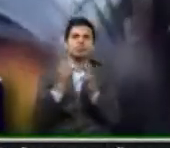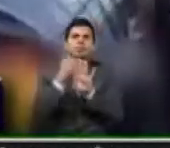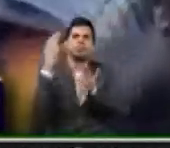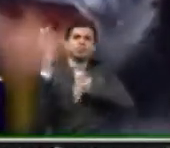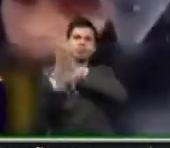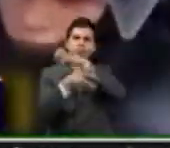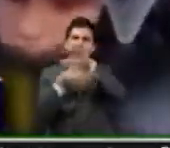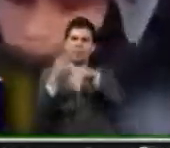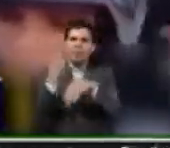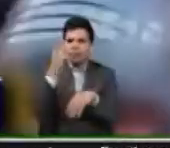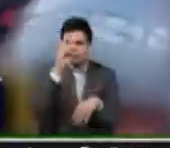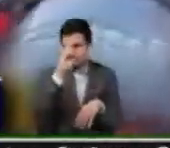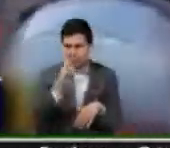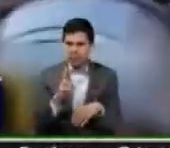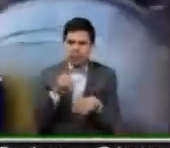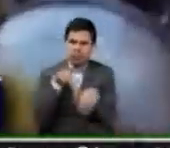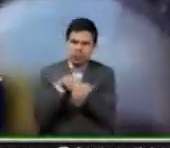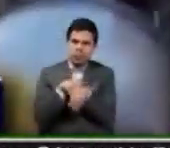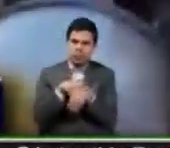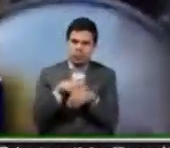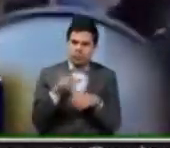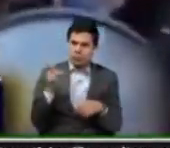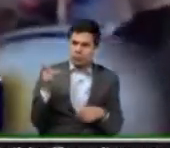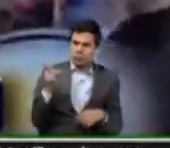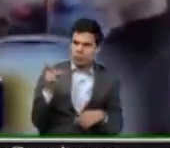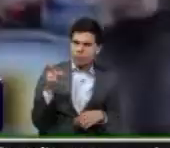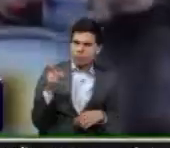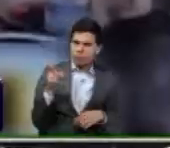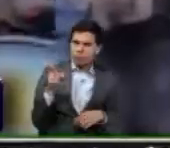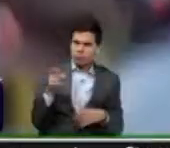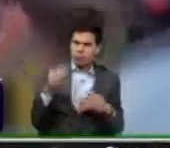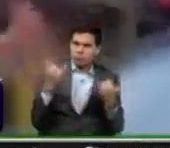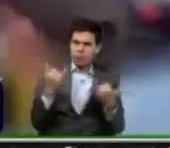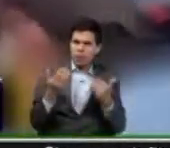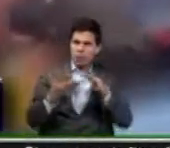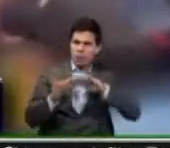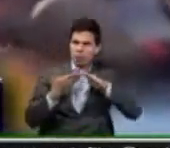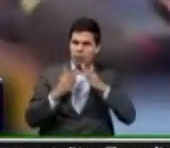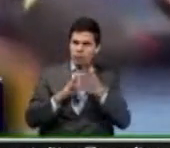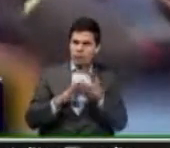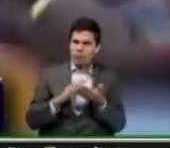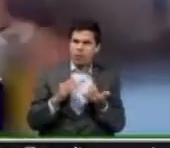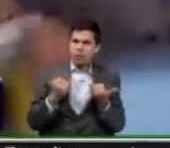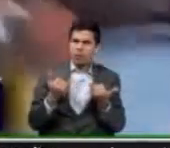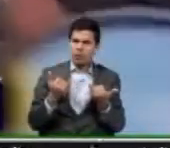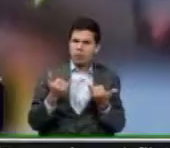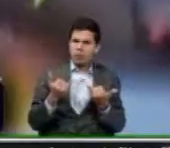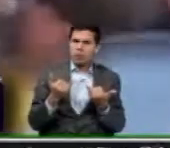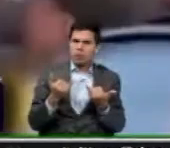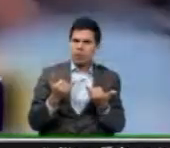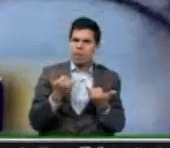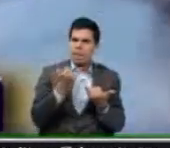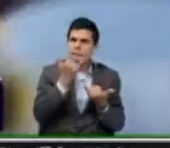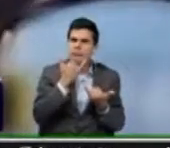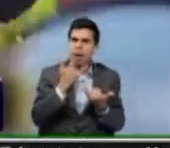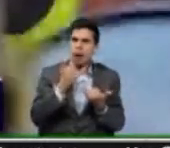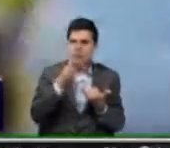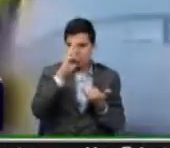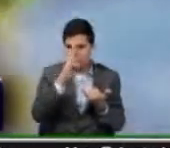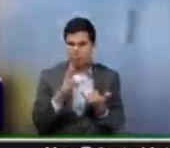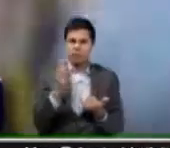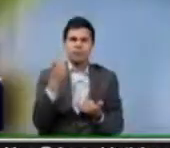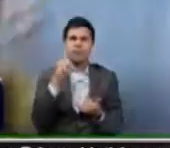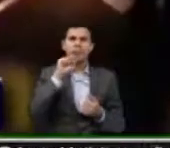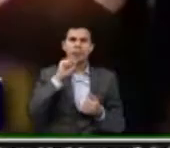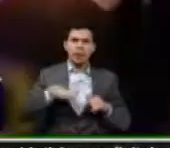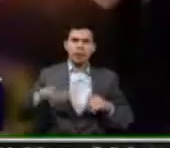en acontecimientos como estos, los cuales ya preocupan a la comunidad y a quienes siguen defendiendo su ejercicio informal en el sector céntrico de